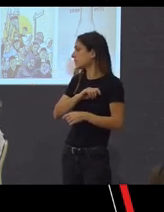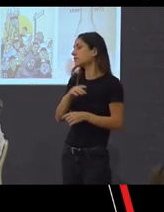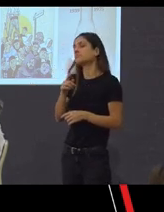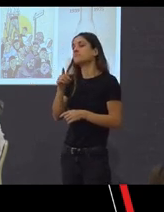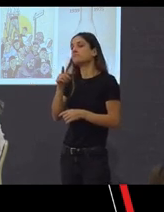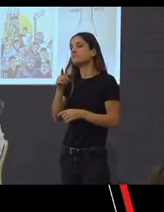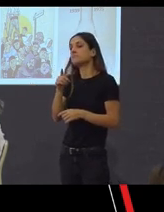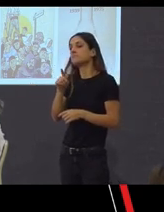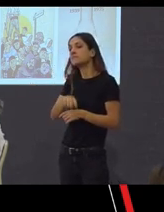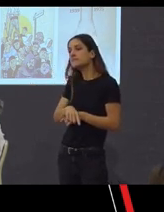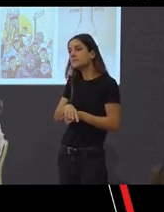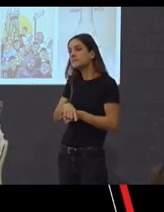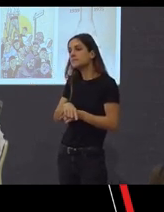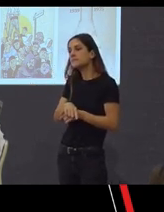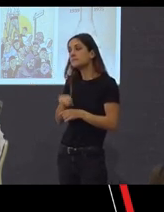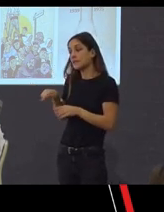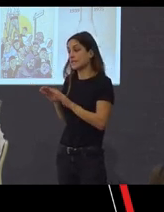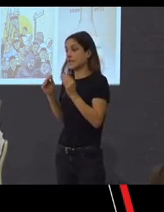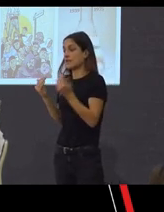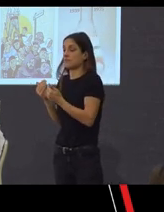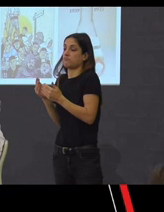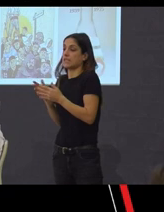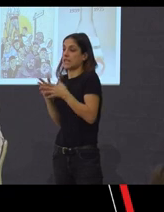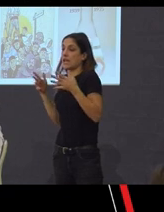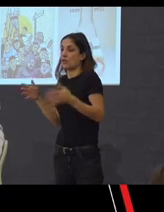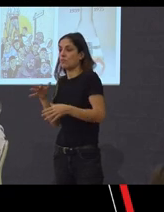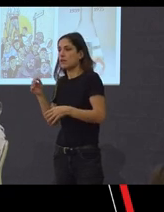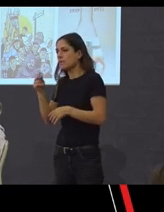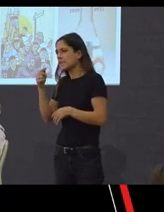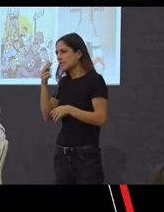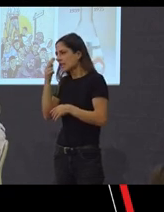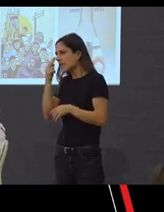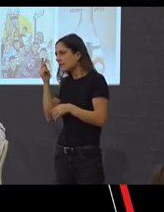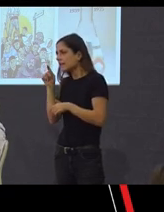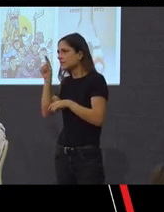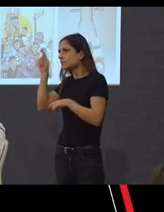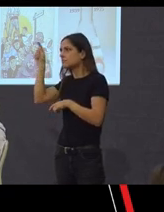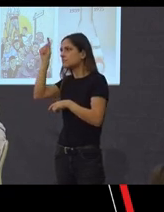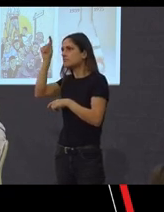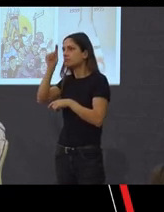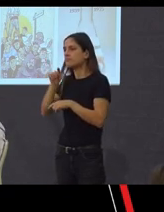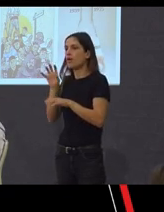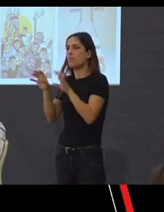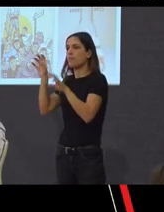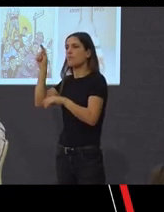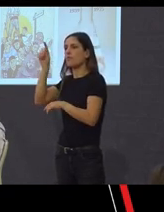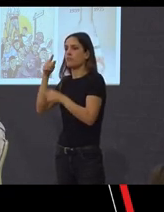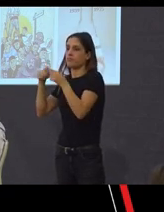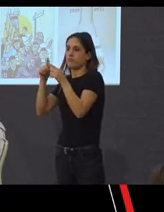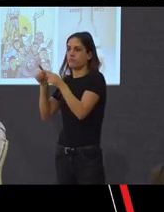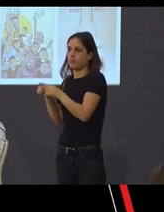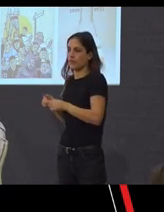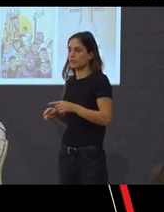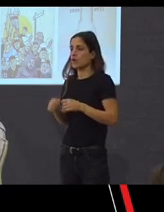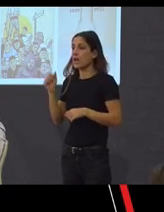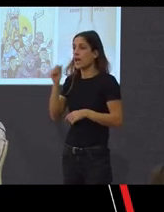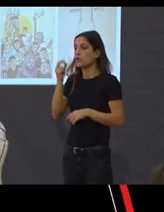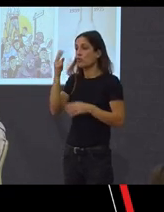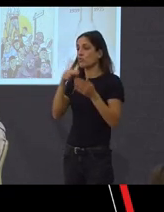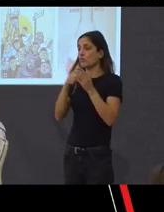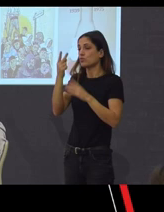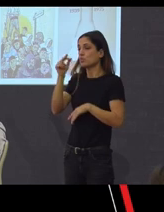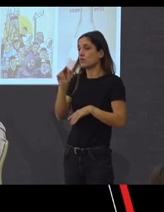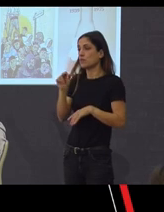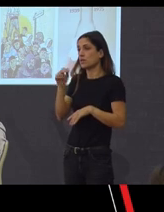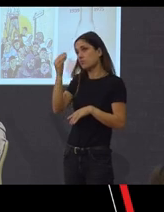ten intereses e posibilidades distintas en cada lugar no que traballa. No 2020 pensemos que,